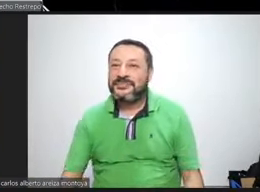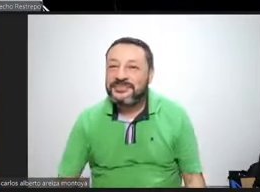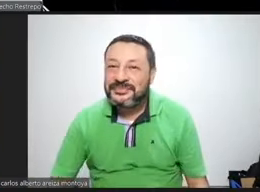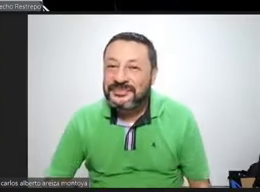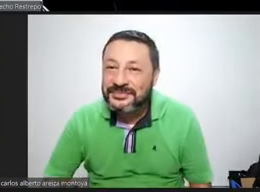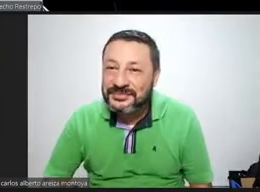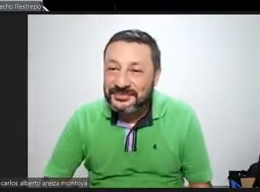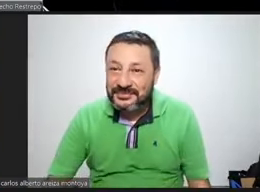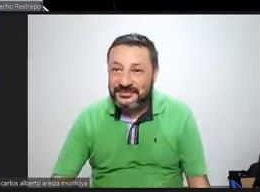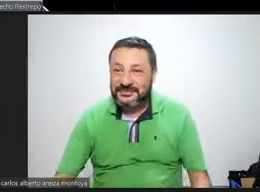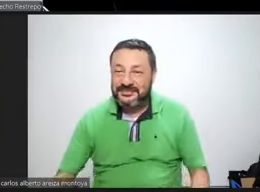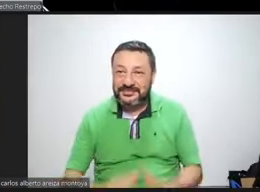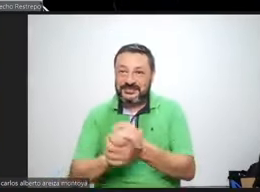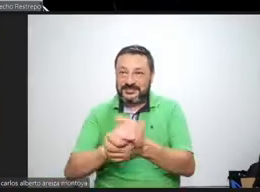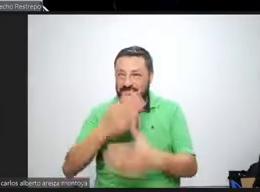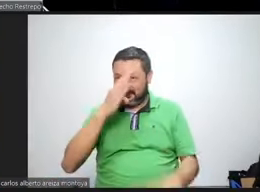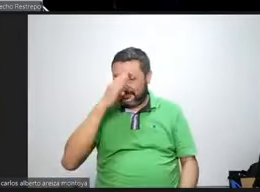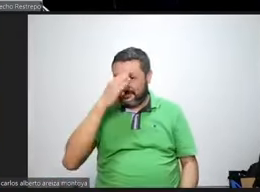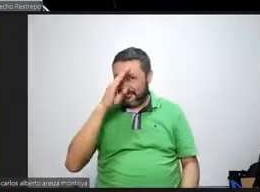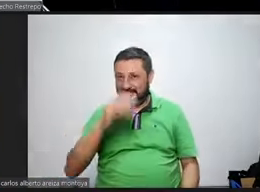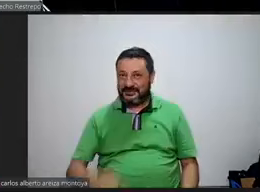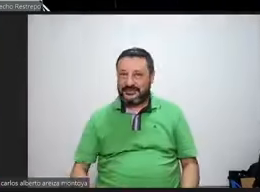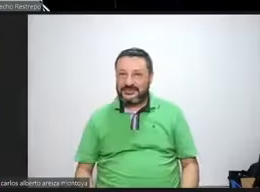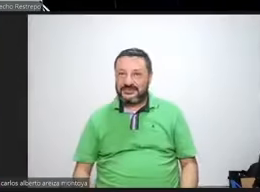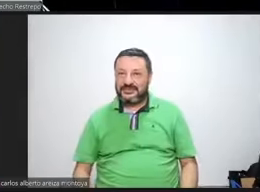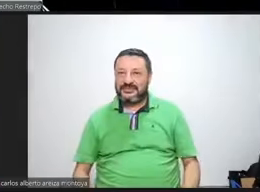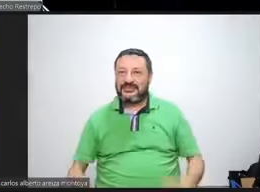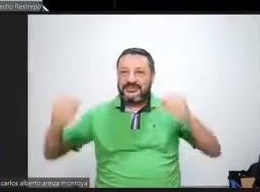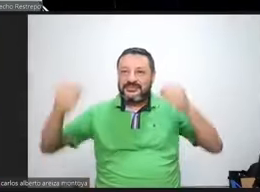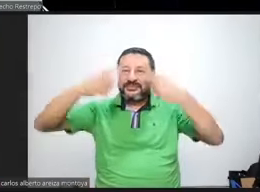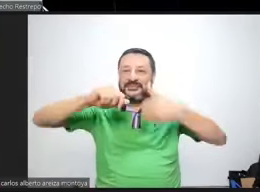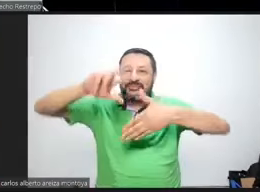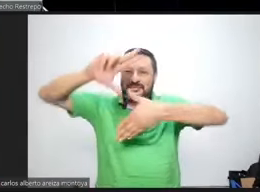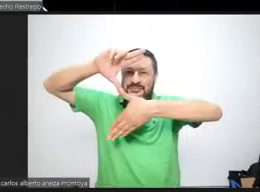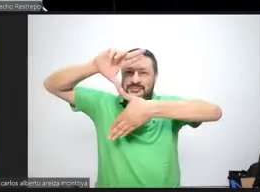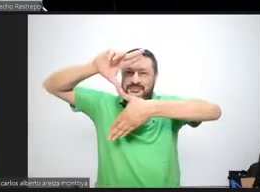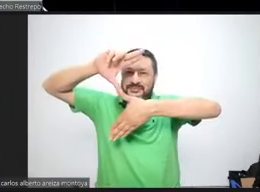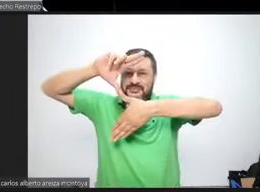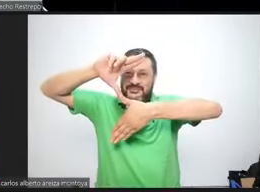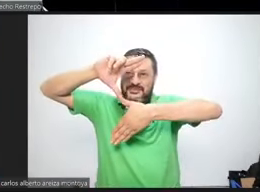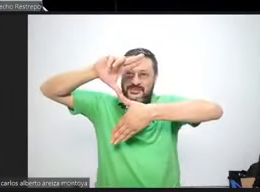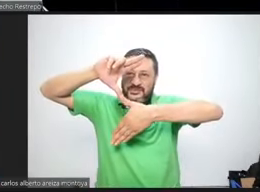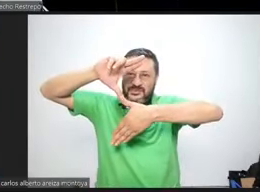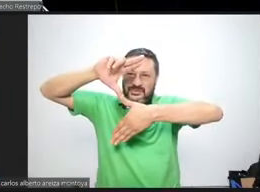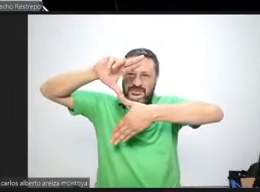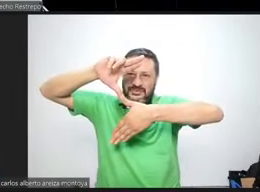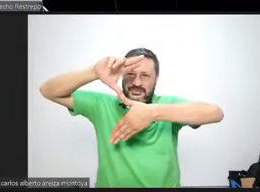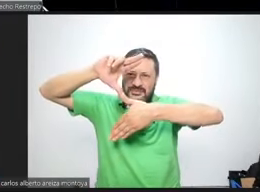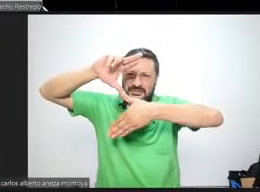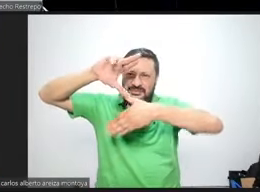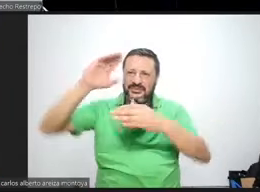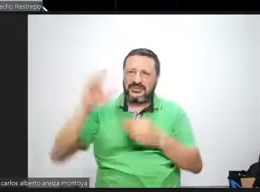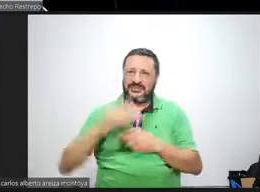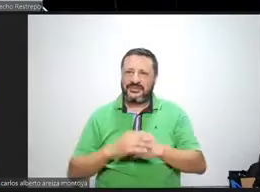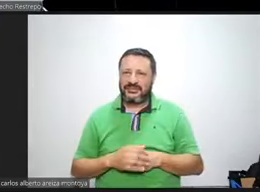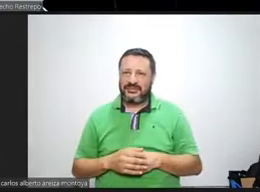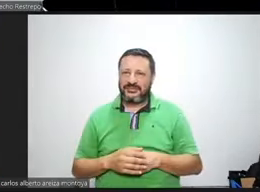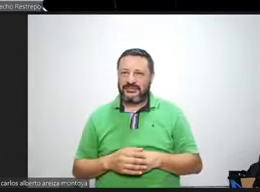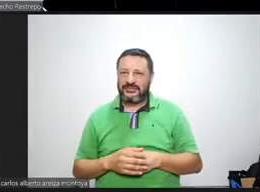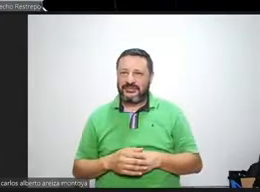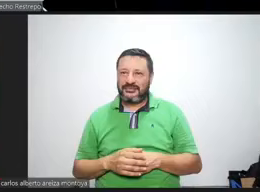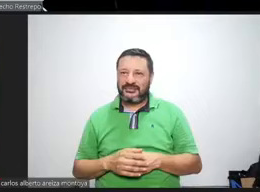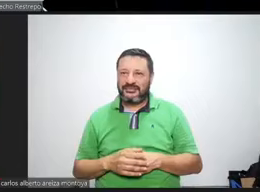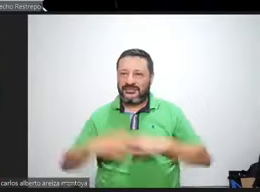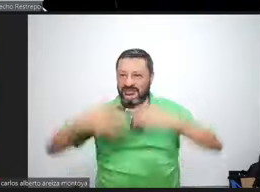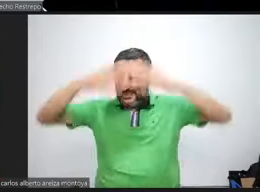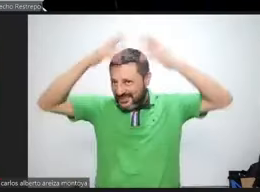no se queden con la duda, creo que fue en un campeonato panamericano, salió toda la selección Colombia. Ellas entrenan y son un desastre. Ya son